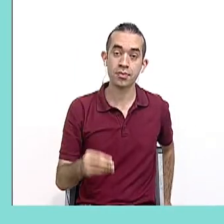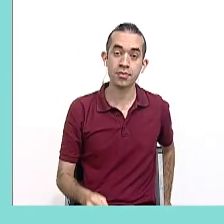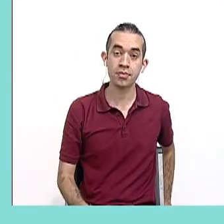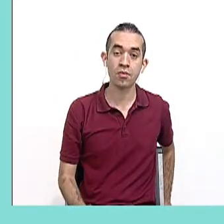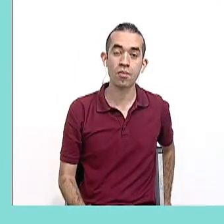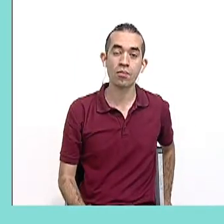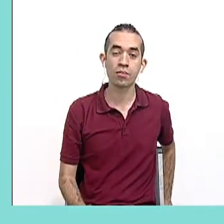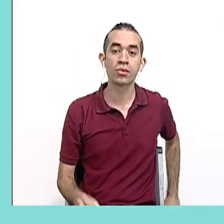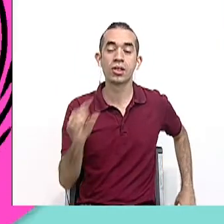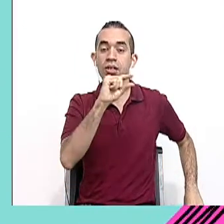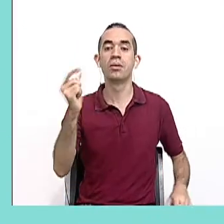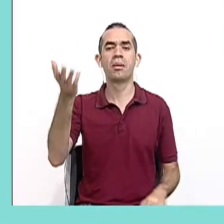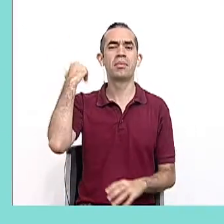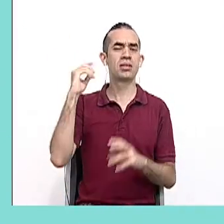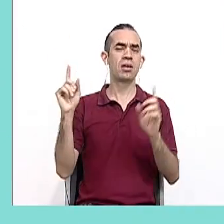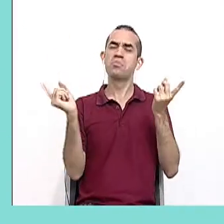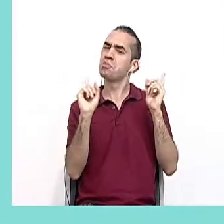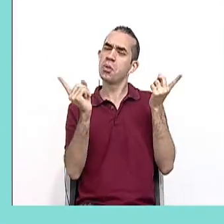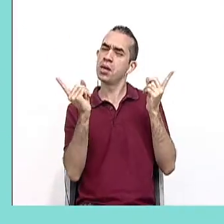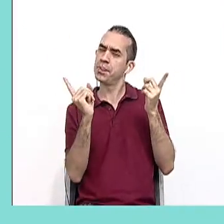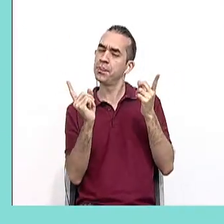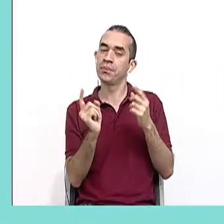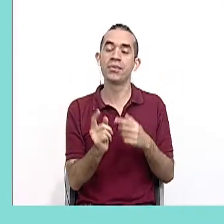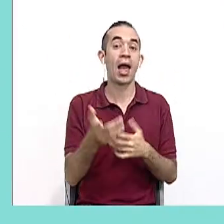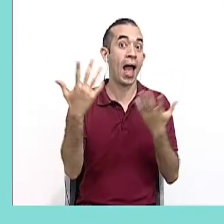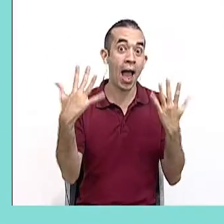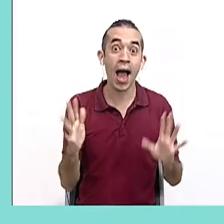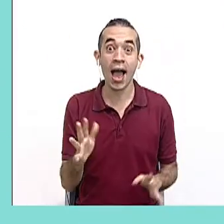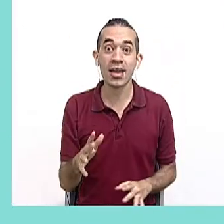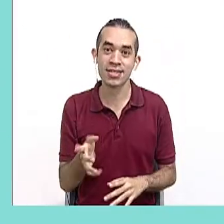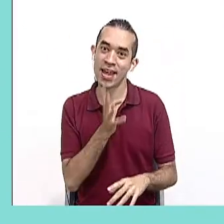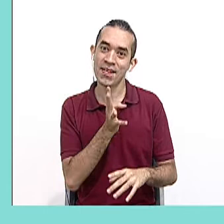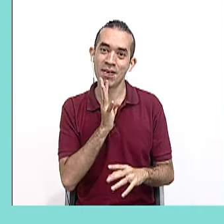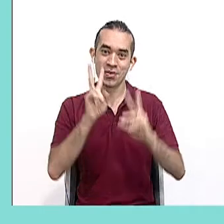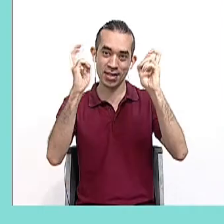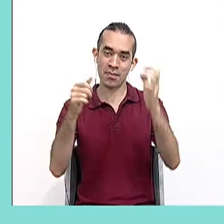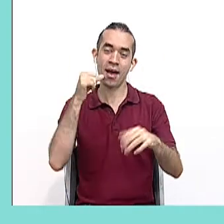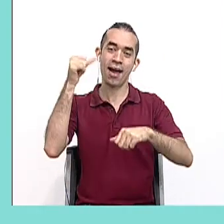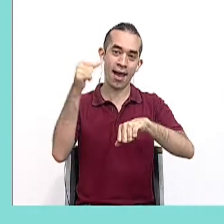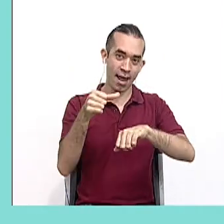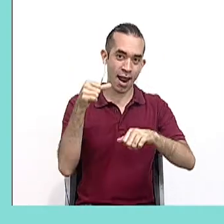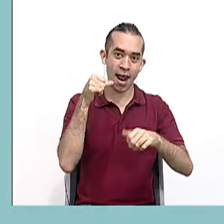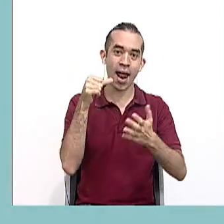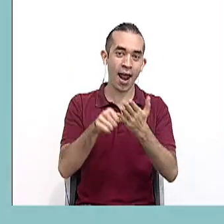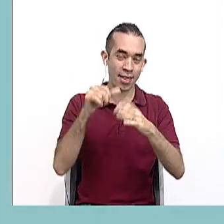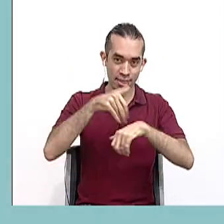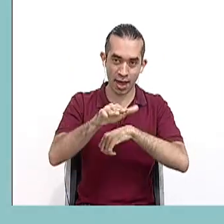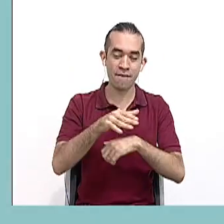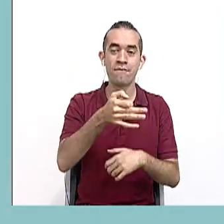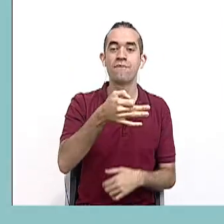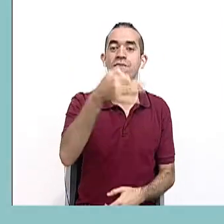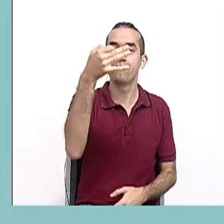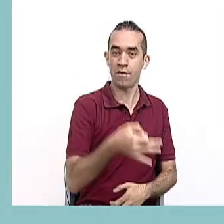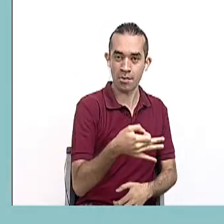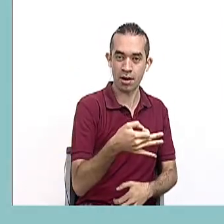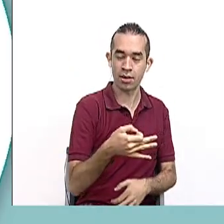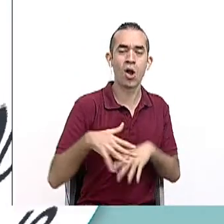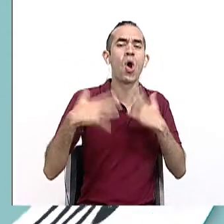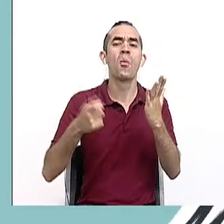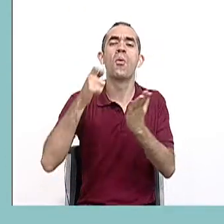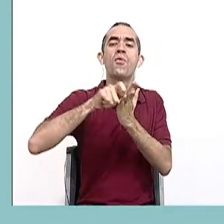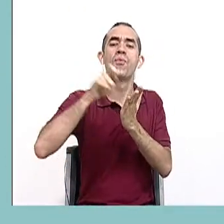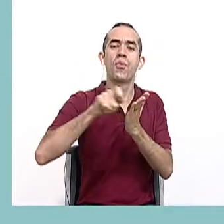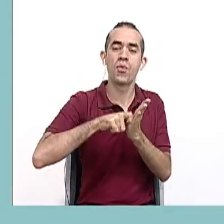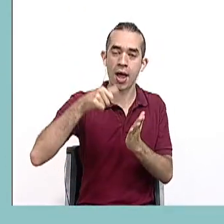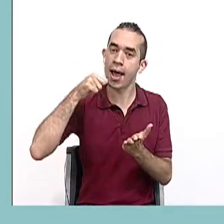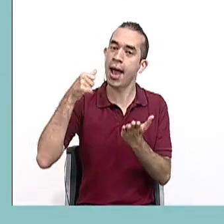¿Qué vimos la semana pasada? Ah, sí, hablamos de la carta formal. Específicamente, cómo redactar una carta